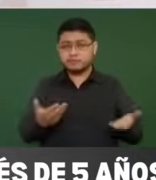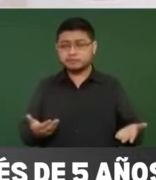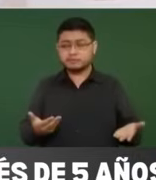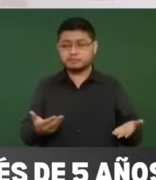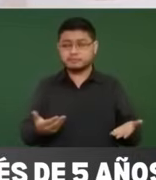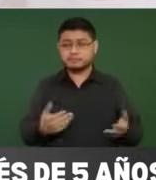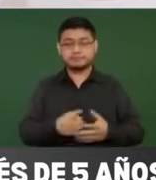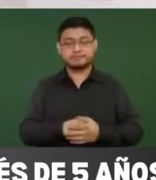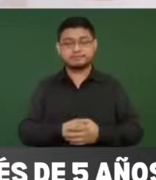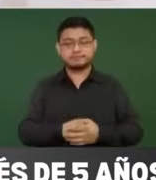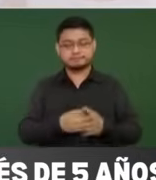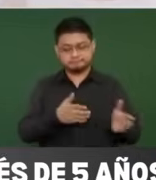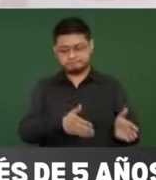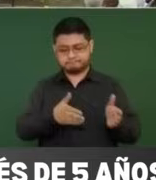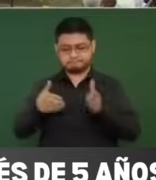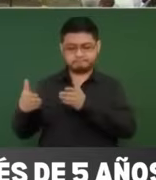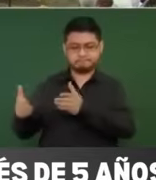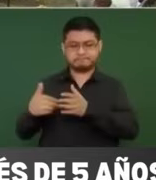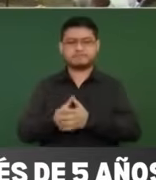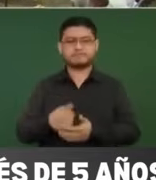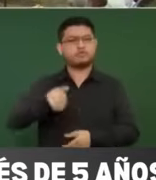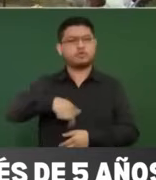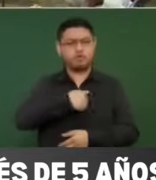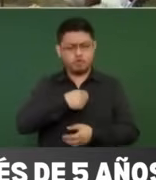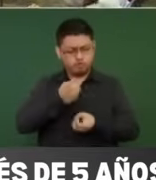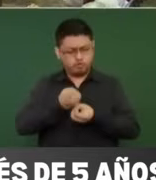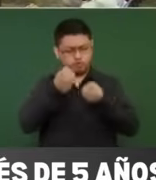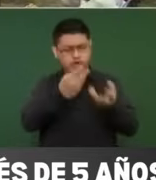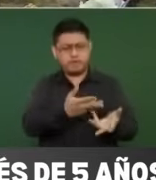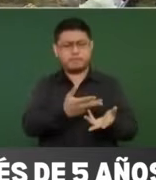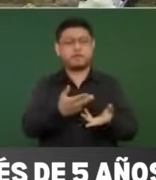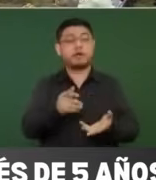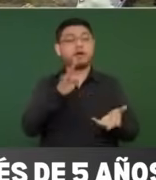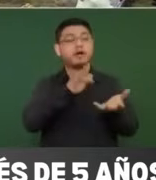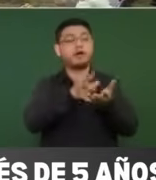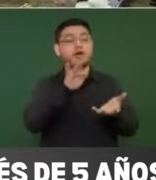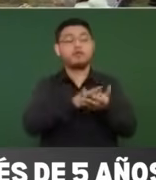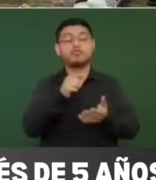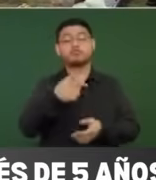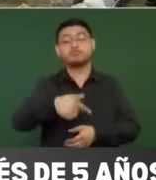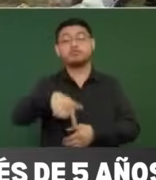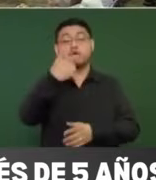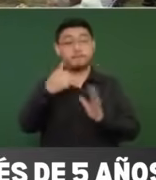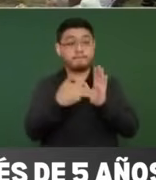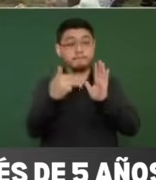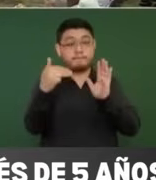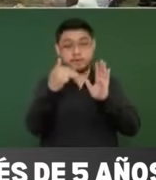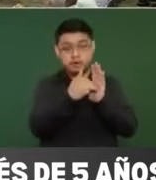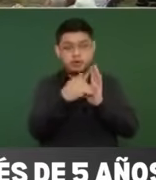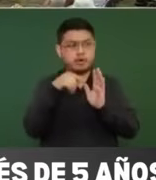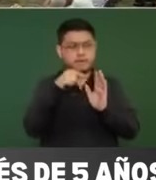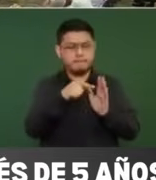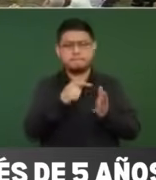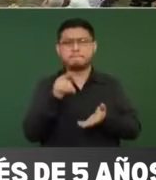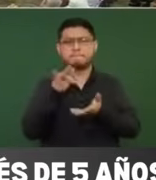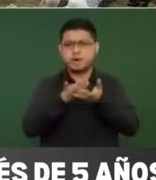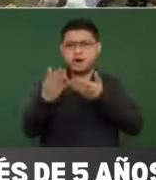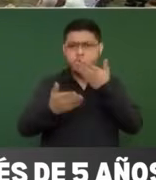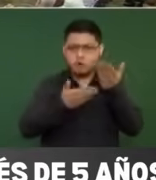Estamos otorgando también 12,000,000 de becas a estudiantes de familias pobres, desde